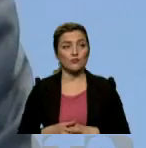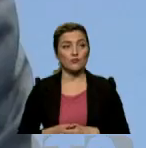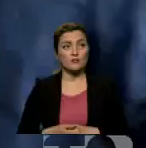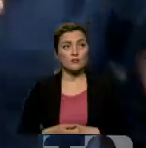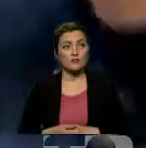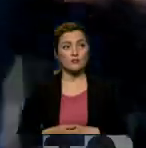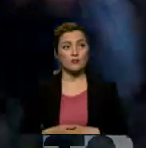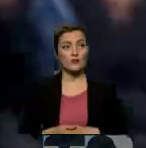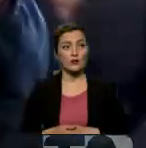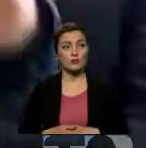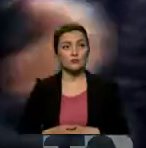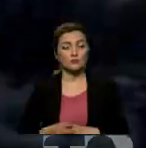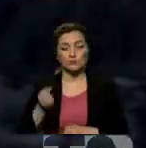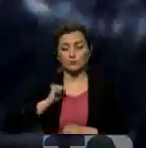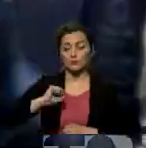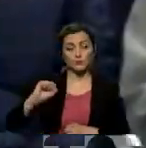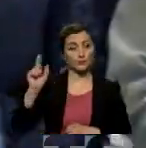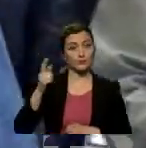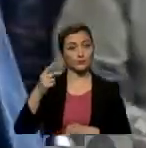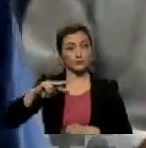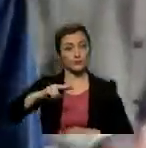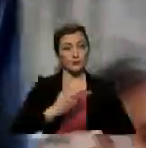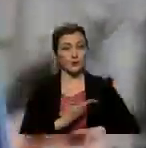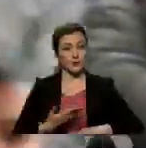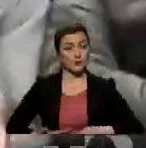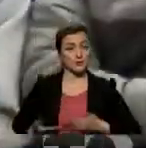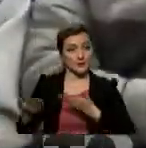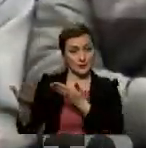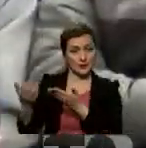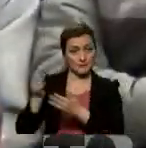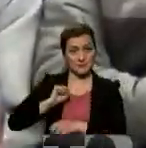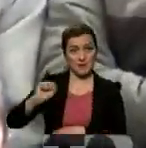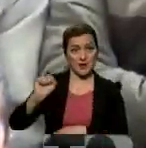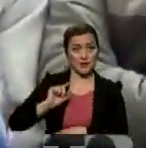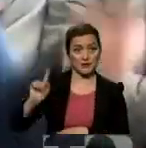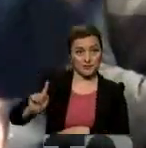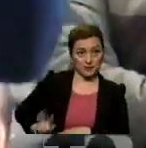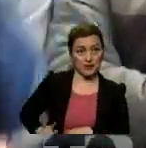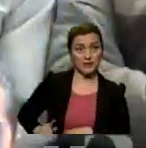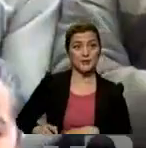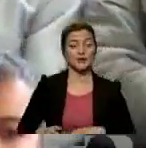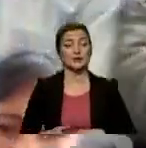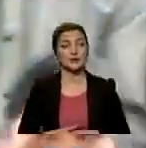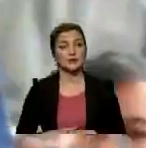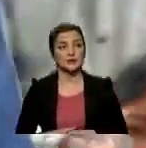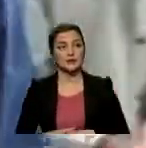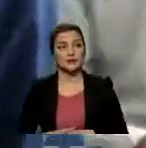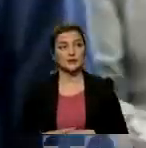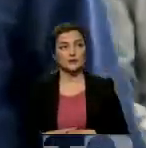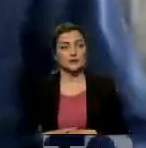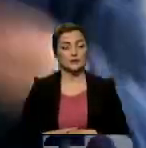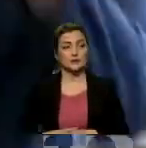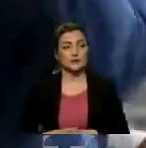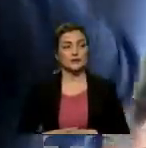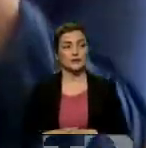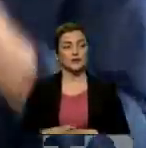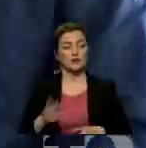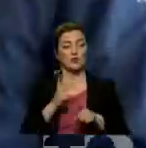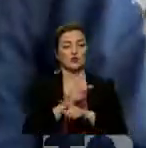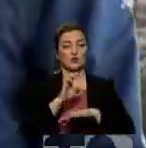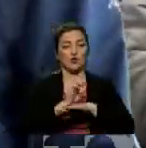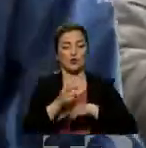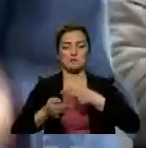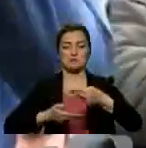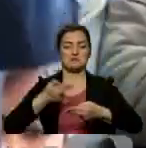para ellos mismos. Y sobre el viaje que tiene previsto realizar el vicepresidente Otto Sonnenholzner a China para promocionar